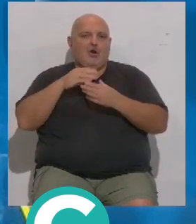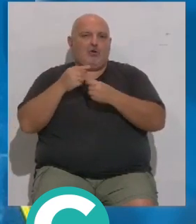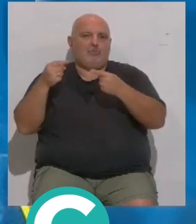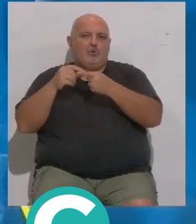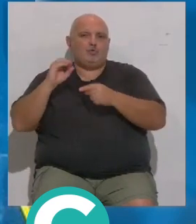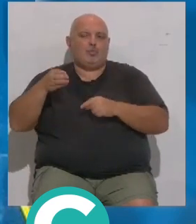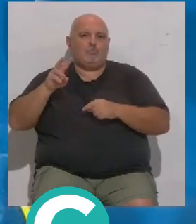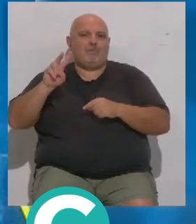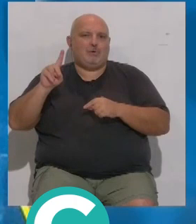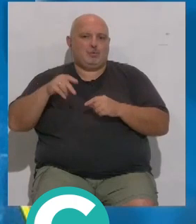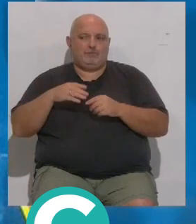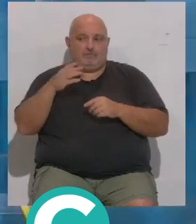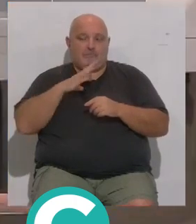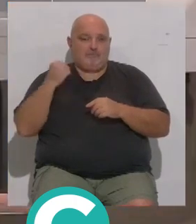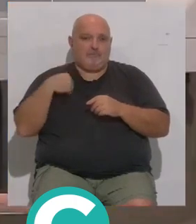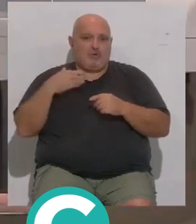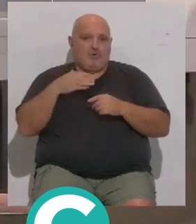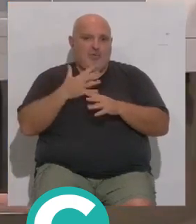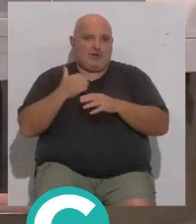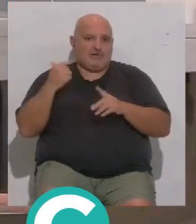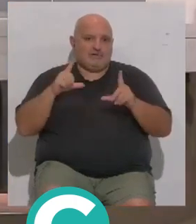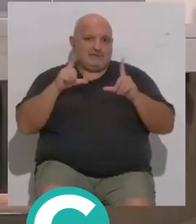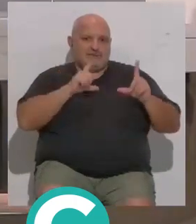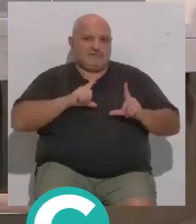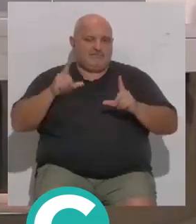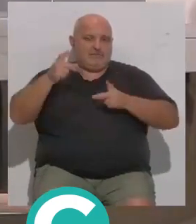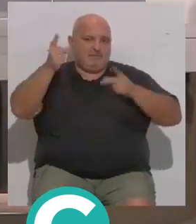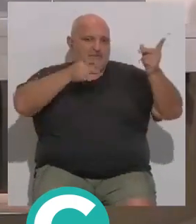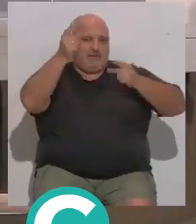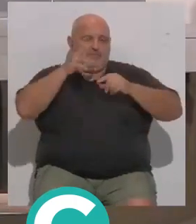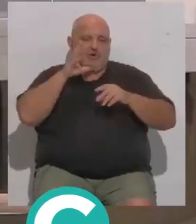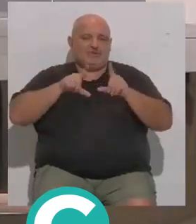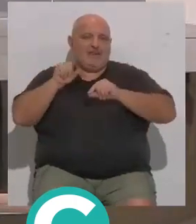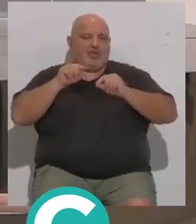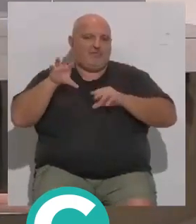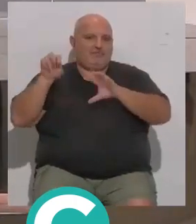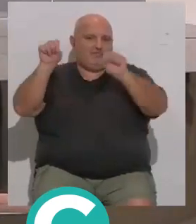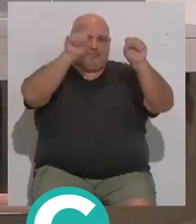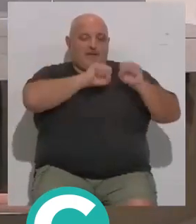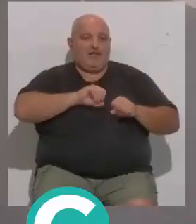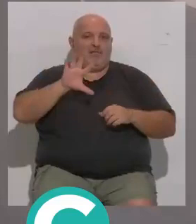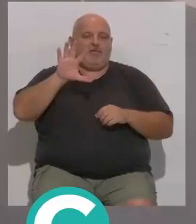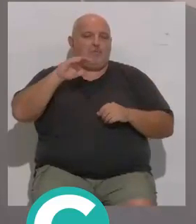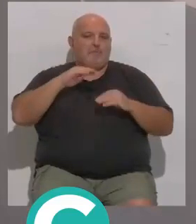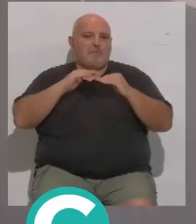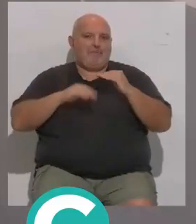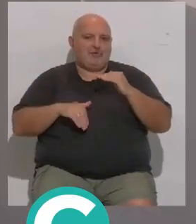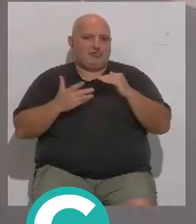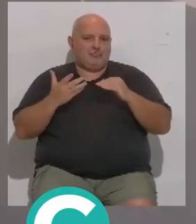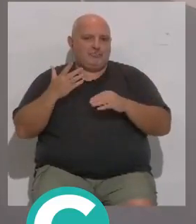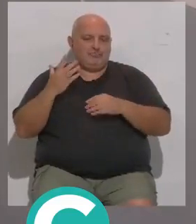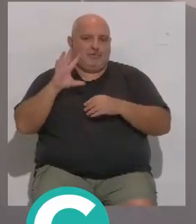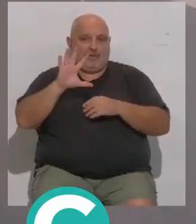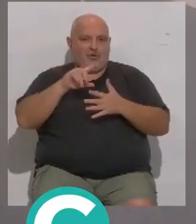español sub-21. Bueno, eso hace que haya 5 efectivos menos en los entrenamientos del